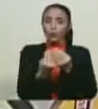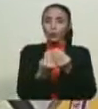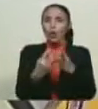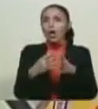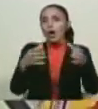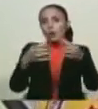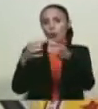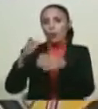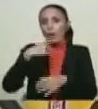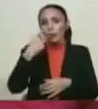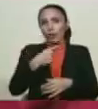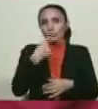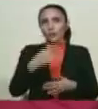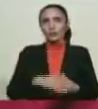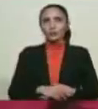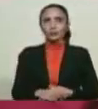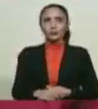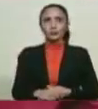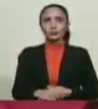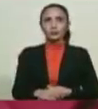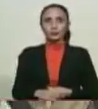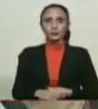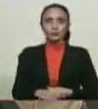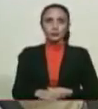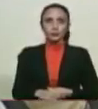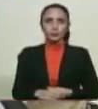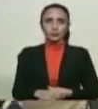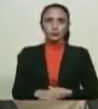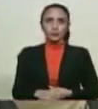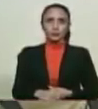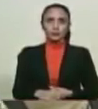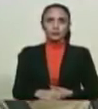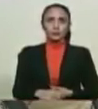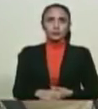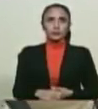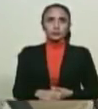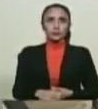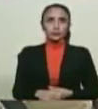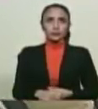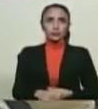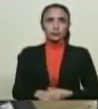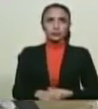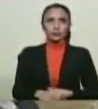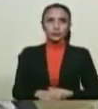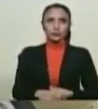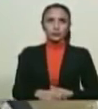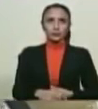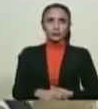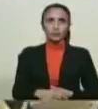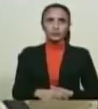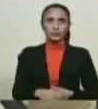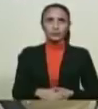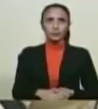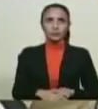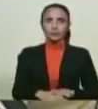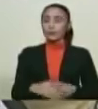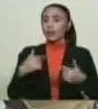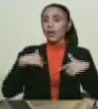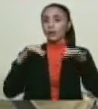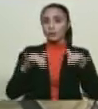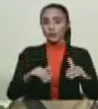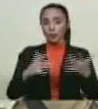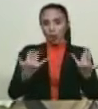Tupamaro y en conjunto con nuestra misión Justicia Social, que son los que nos están dando el apoyo. Y aquí mismo,